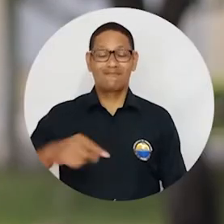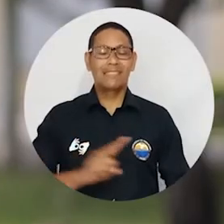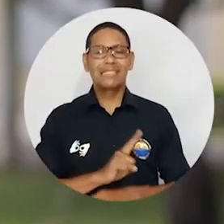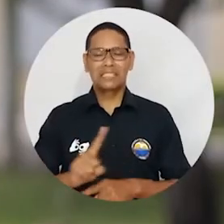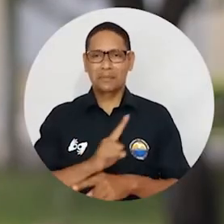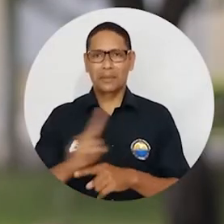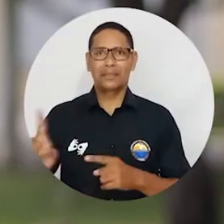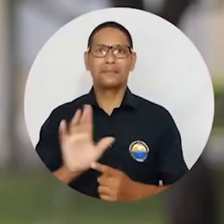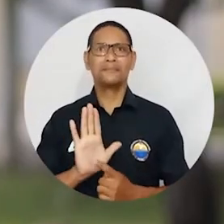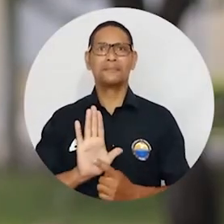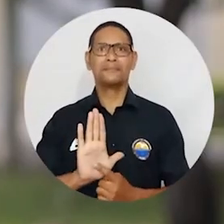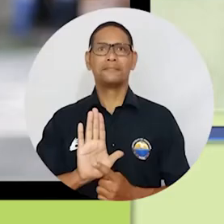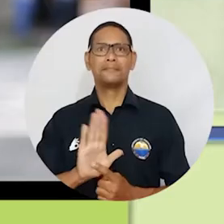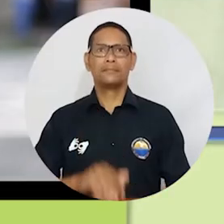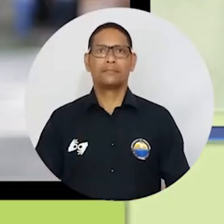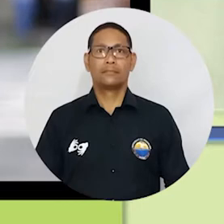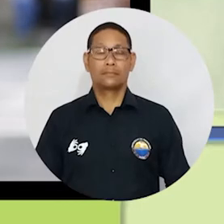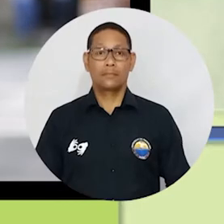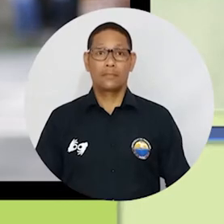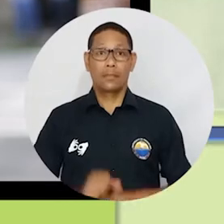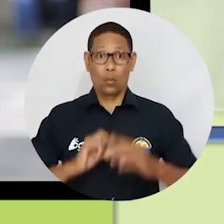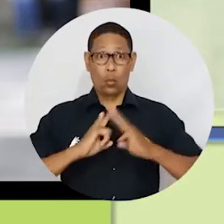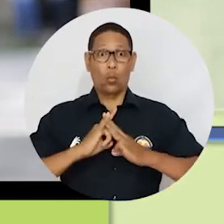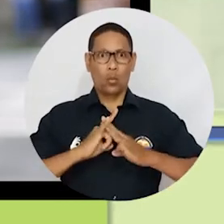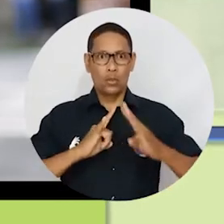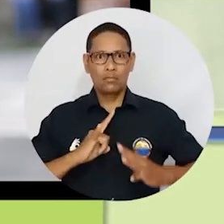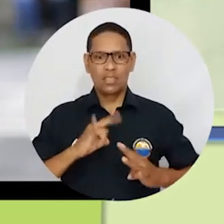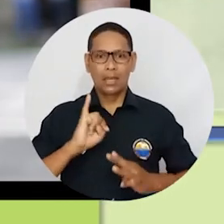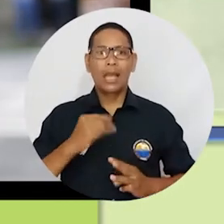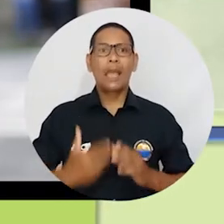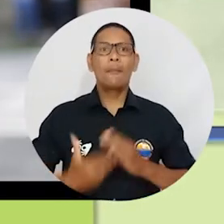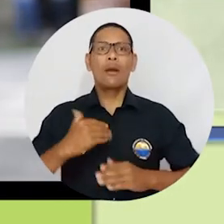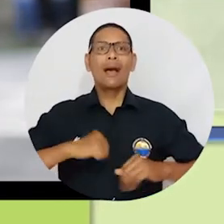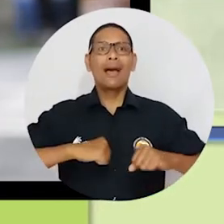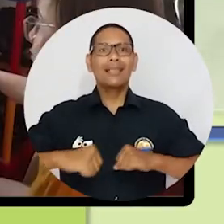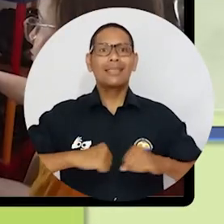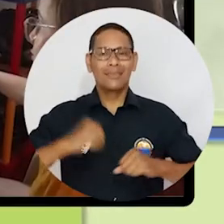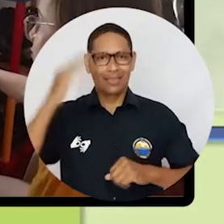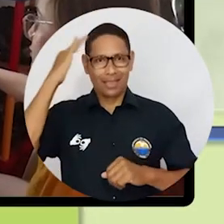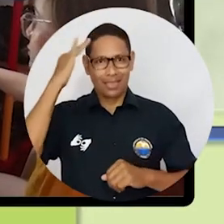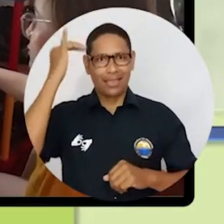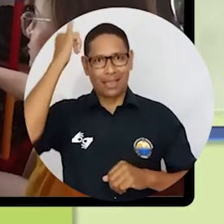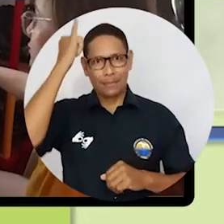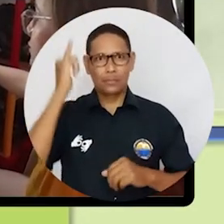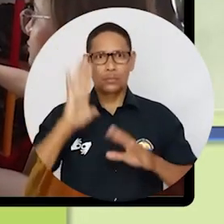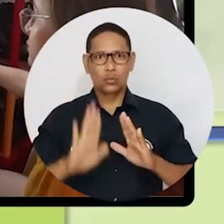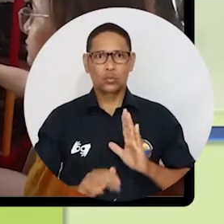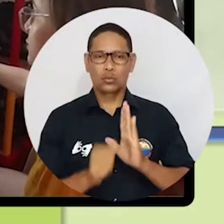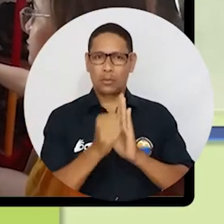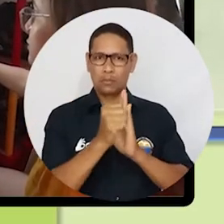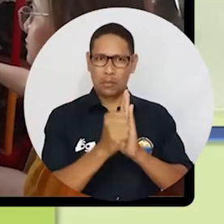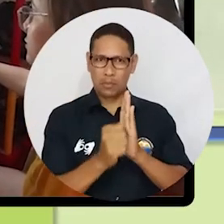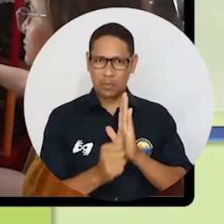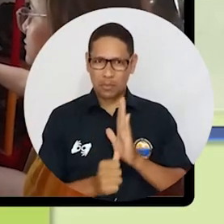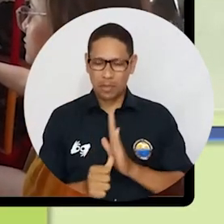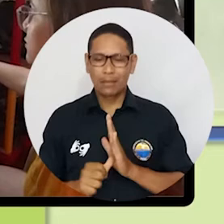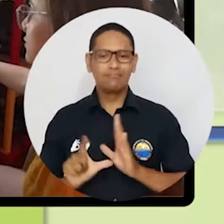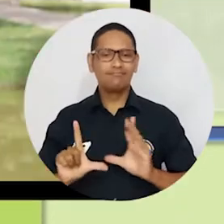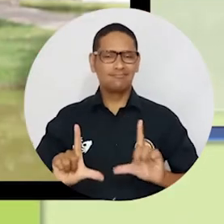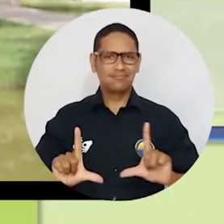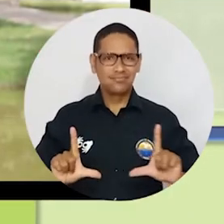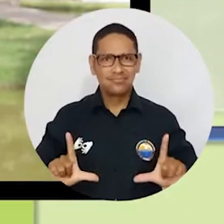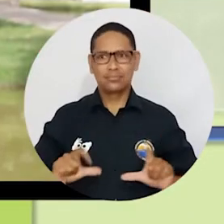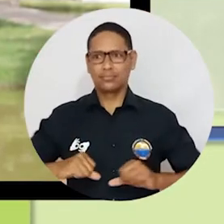Esta es nuestra imagen de la semana. Nuestra Casa de Estudios Superiores retomó las actividades académicas propias de los programas de pregrado